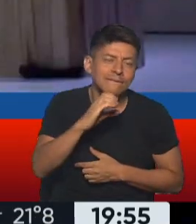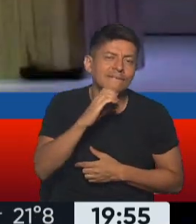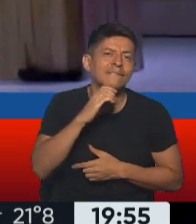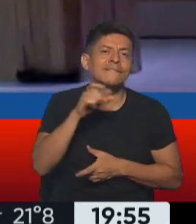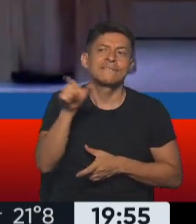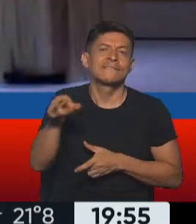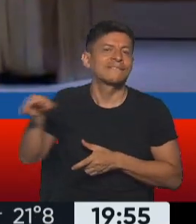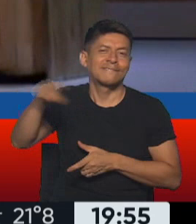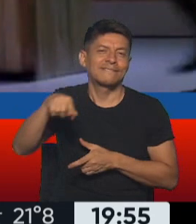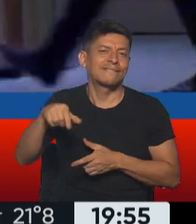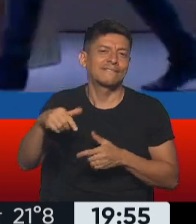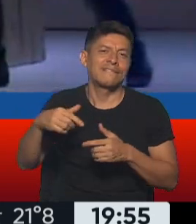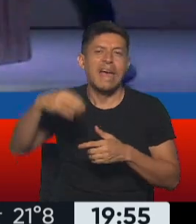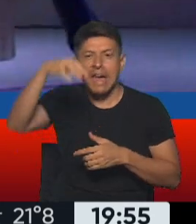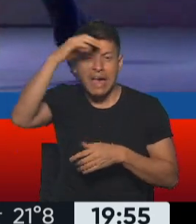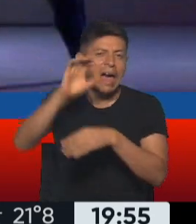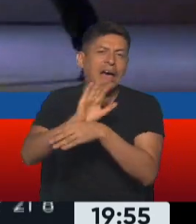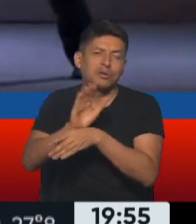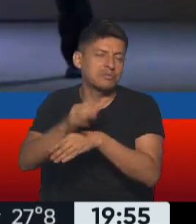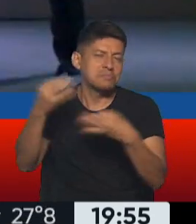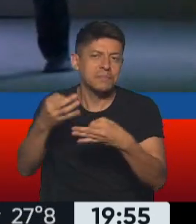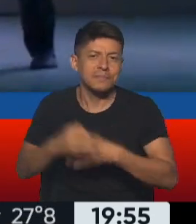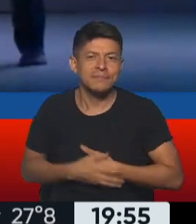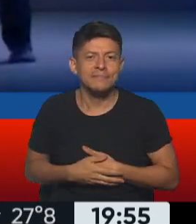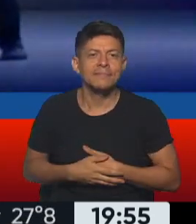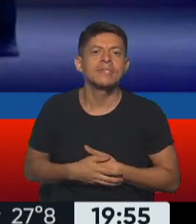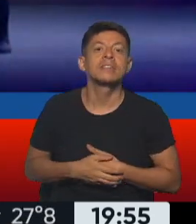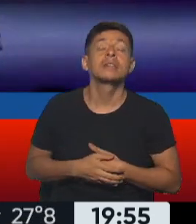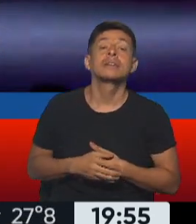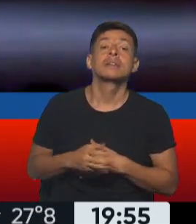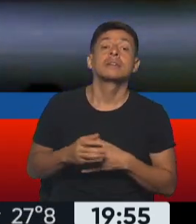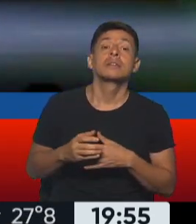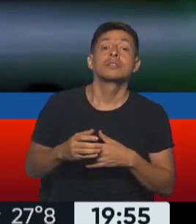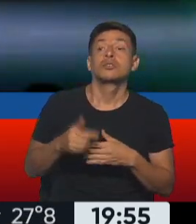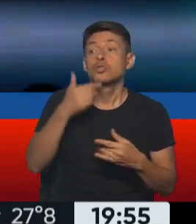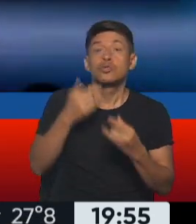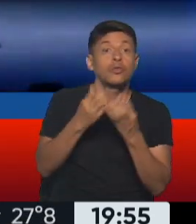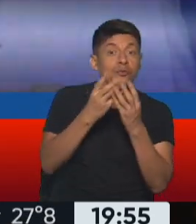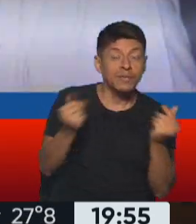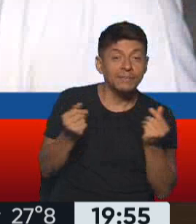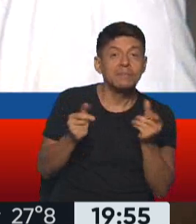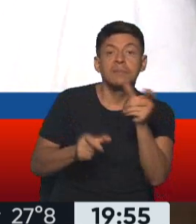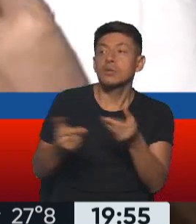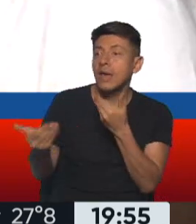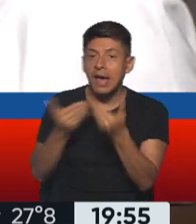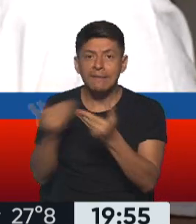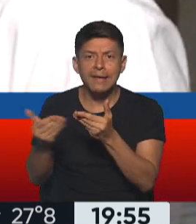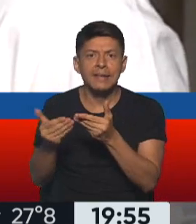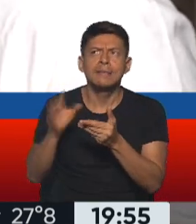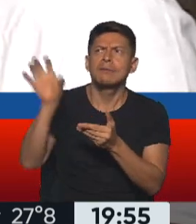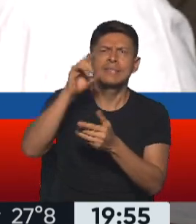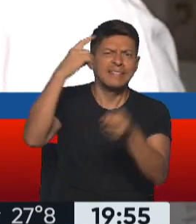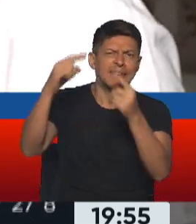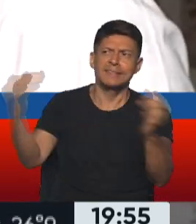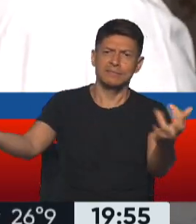geniales. Eso es lo importante, porque siempre cuando terminamos las funciones hablamos un poco con la gente y hay gente de todo el país. Estamos en el centro del